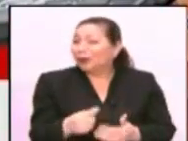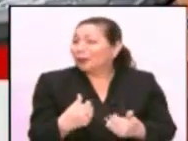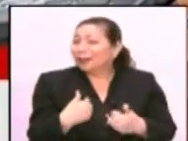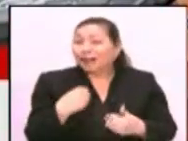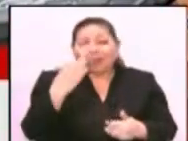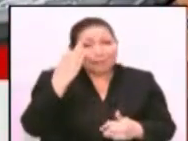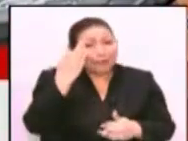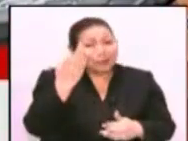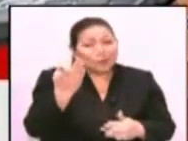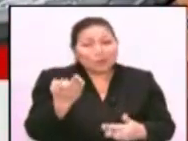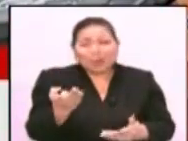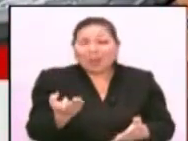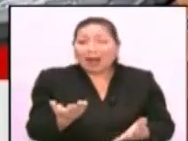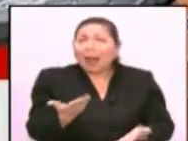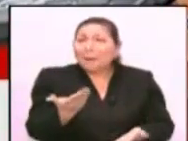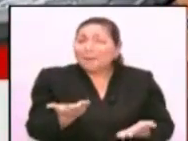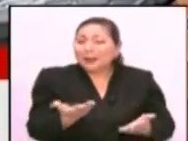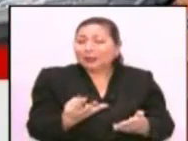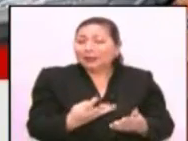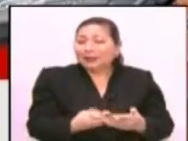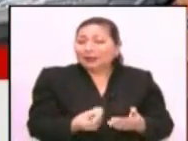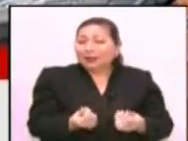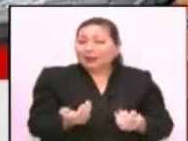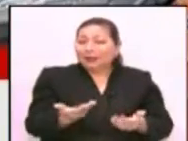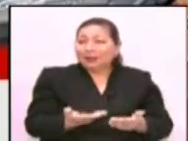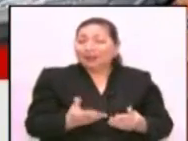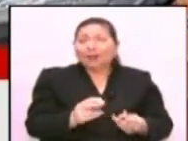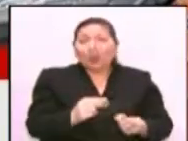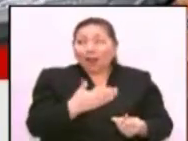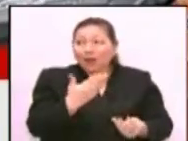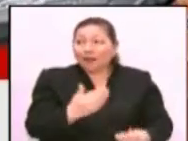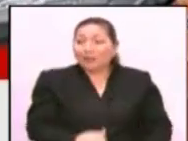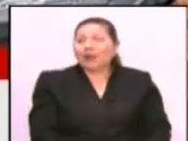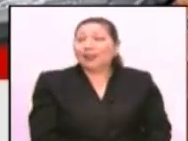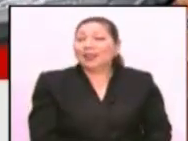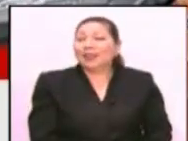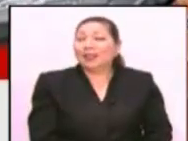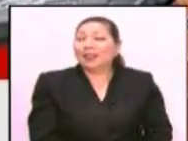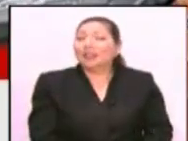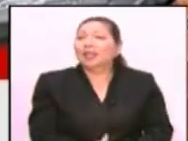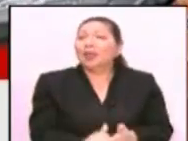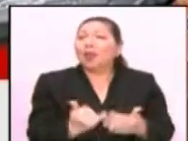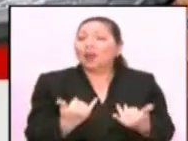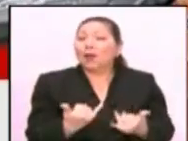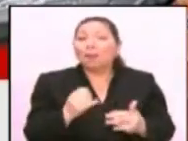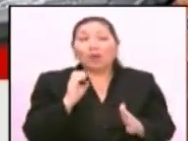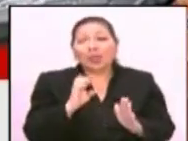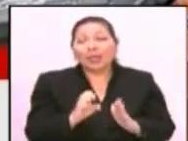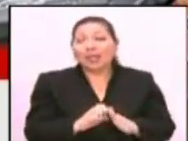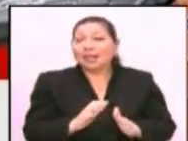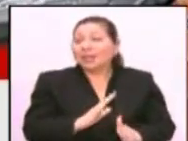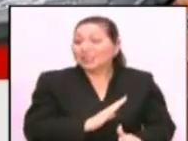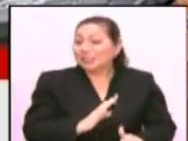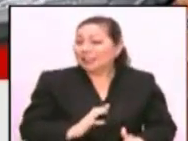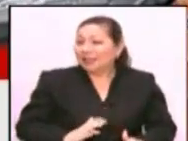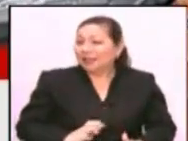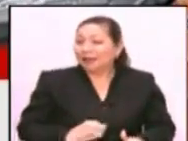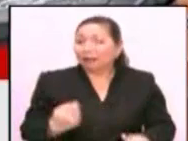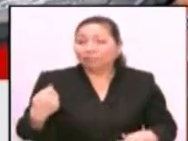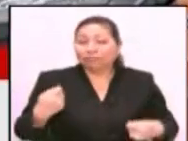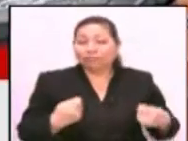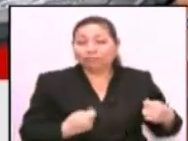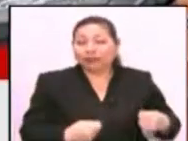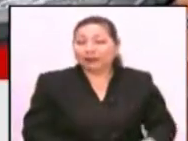tienen futuro, de que además son una carga económica del país. No olvidemos, presidente, que hoy día, por ejemplo, el Estado